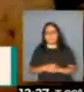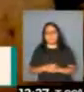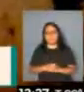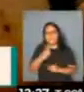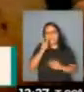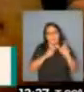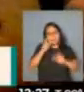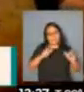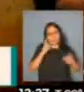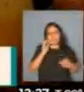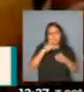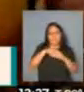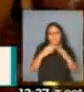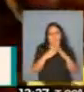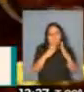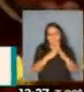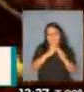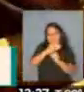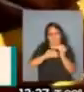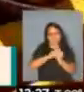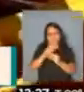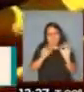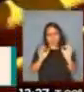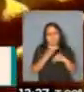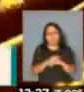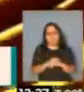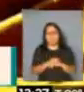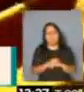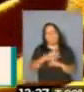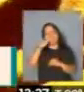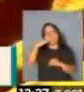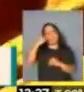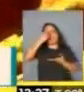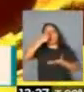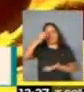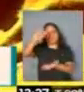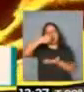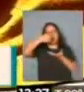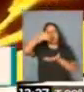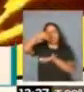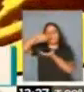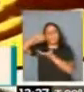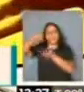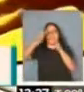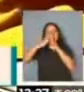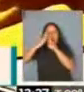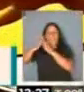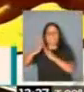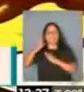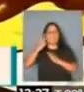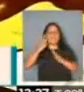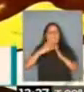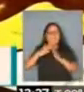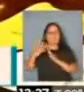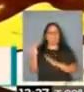habitan en domicilio toda familia y después todas las viviendas lugares por donde uno